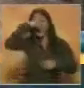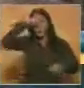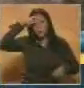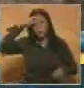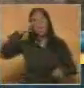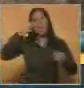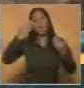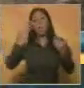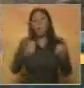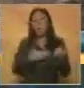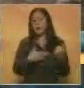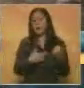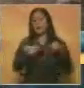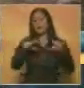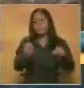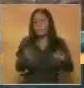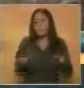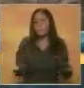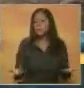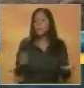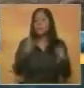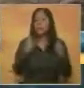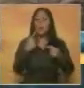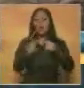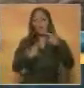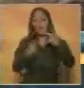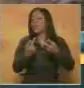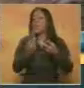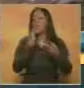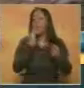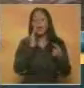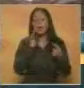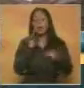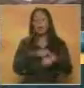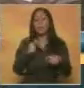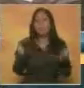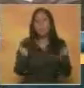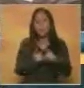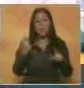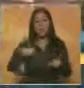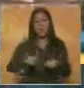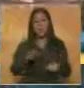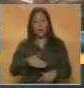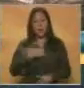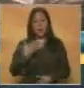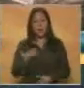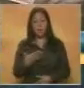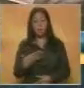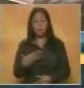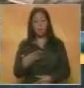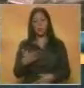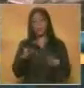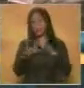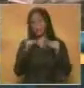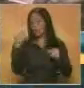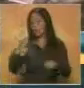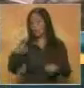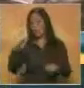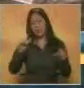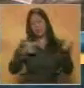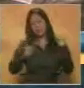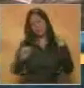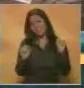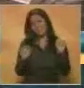terreno sin ningún tipo de procedimiento o con un procedimiento tan breve que tiene la posibilidad de vulnerar todos los derechos a defensa que